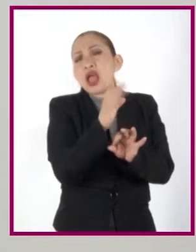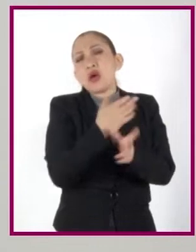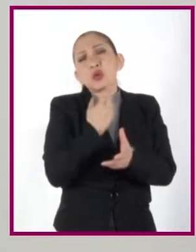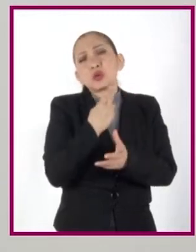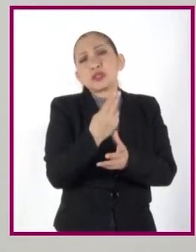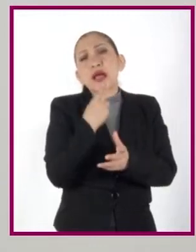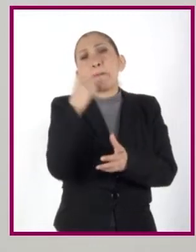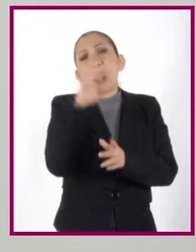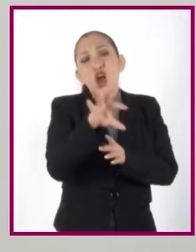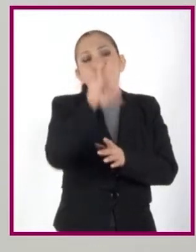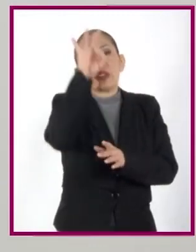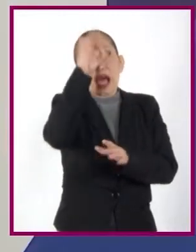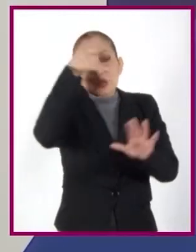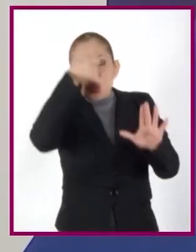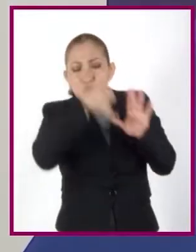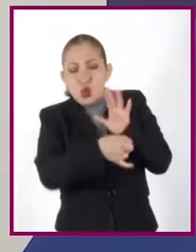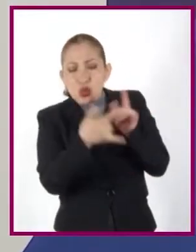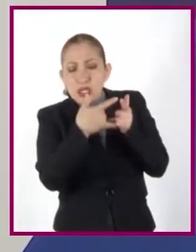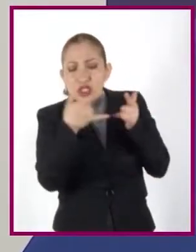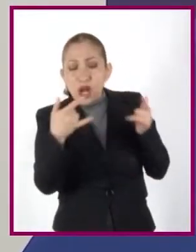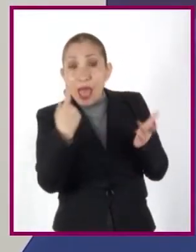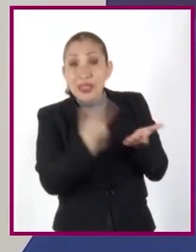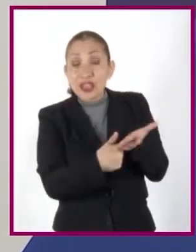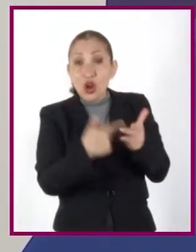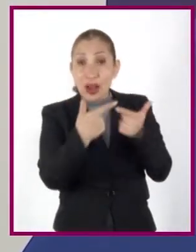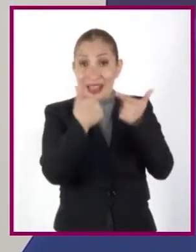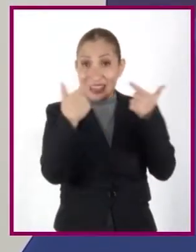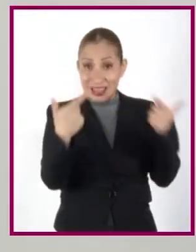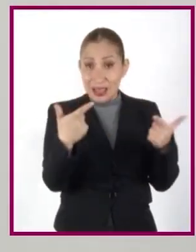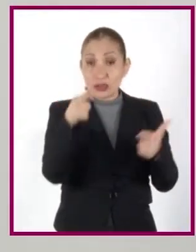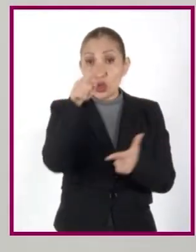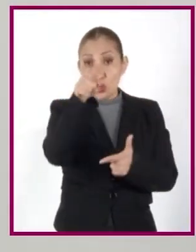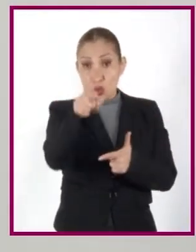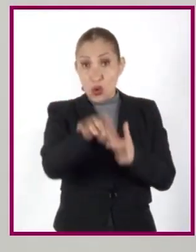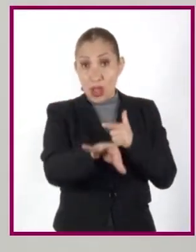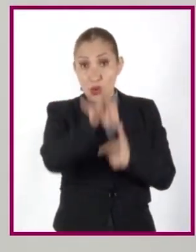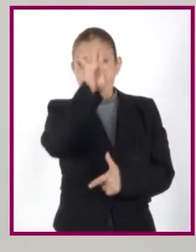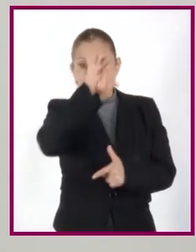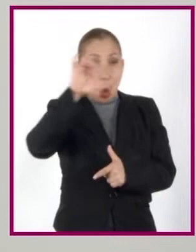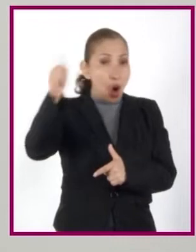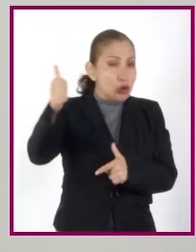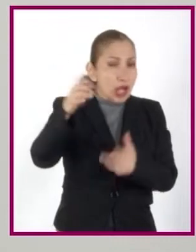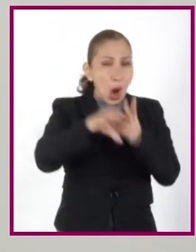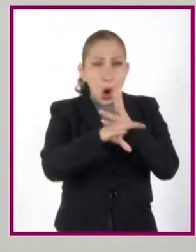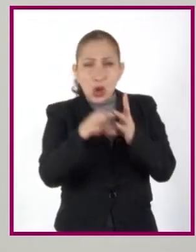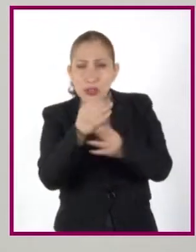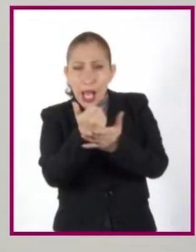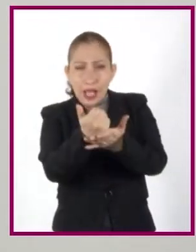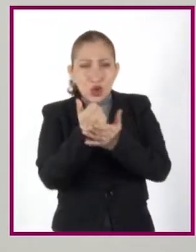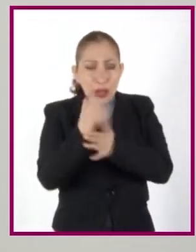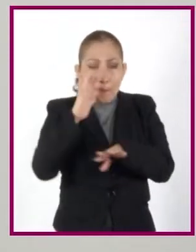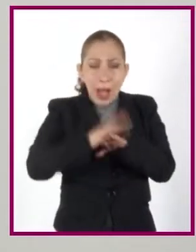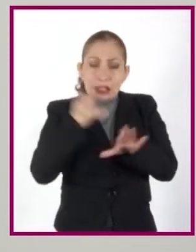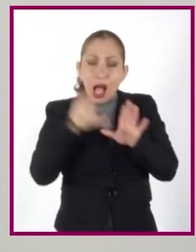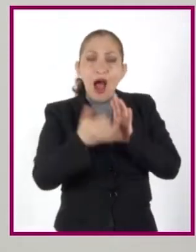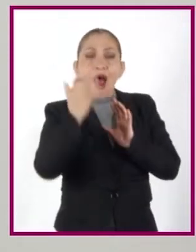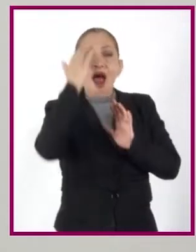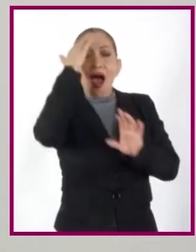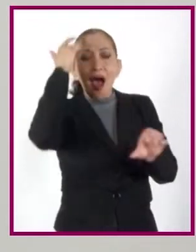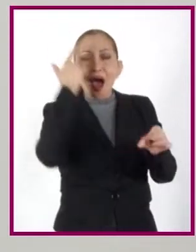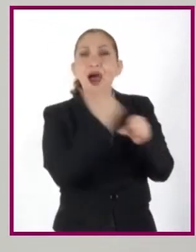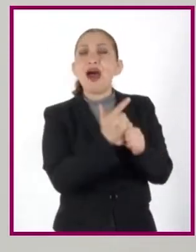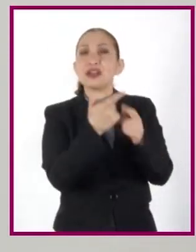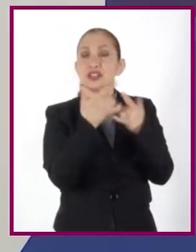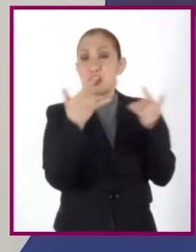posibilidades para encontrar el trasfondo histórico en las leyendas. Si ustedes encuentran algún otro que les ayude a profundizar todavía más, también es